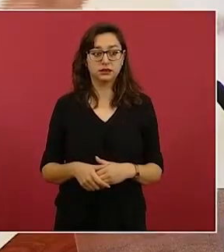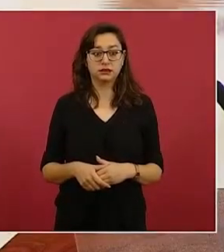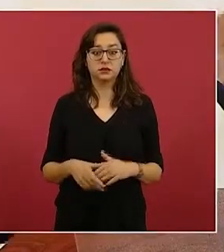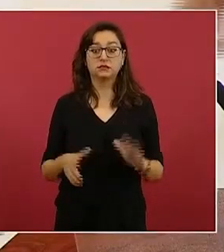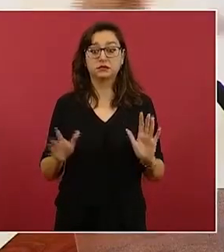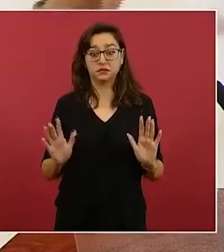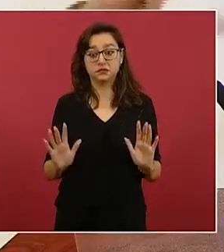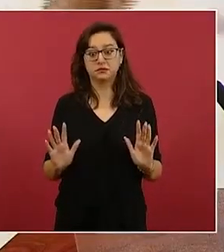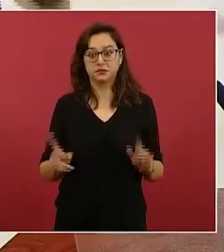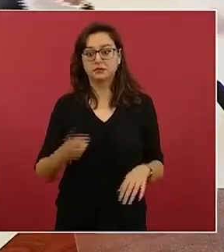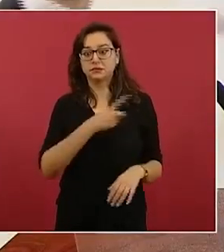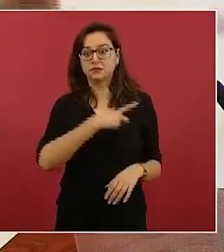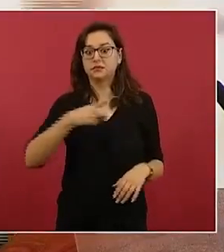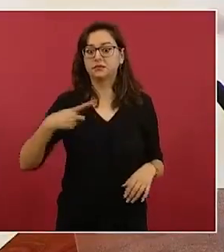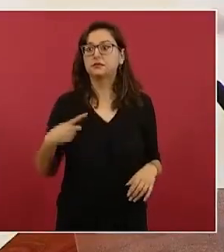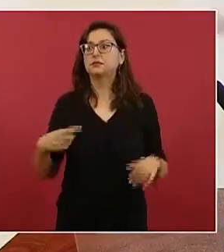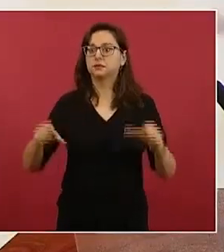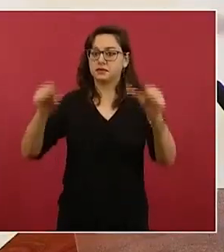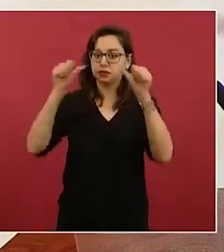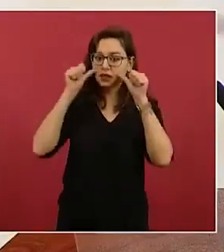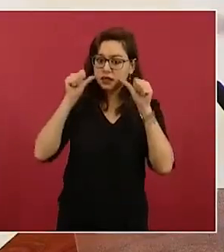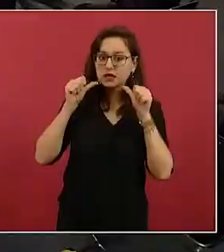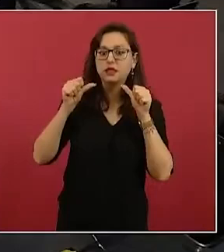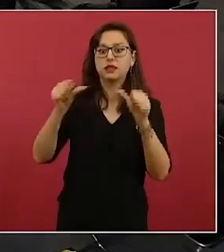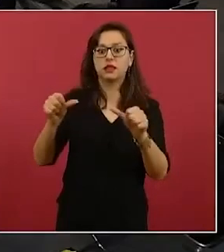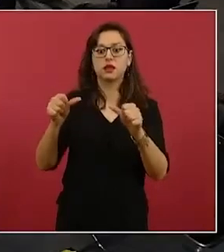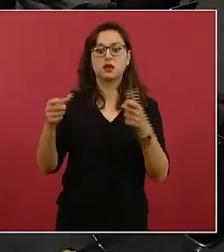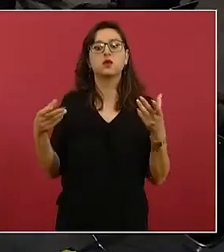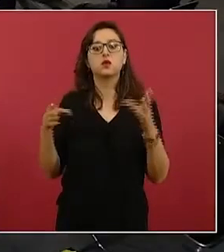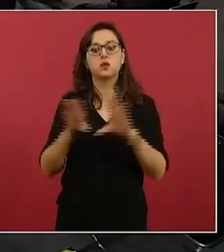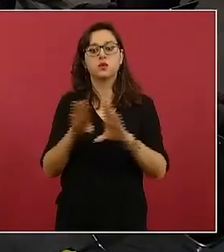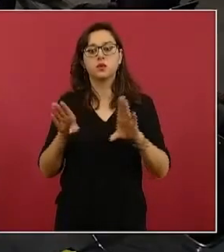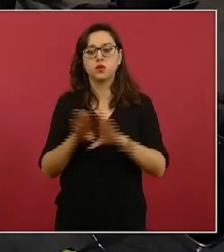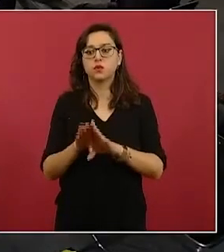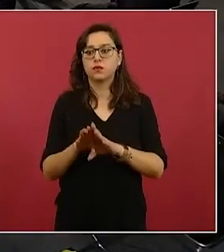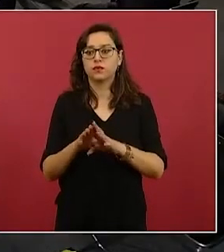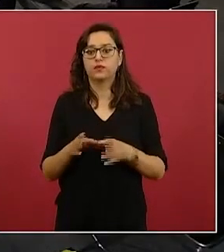y hay que ver ahí quién defiende